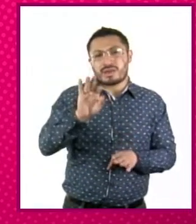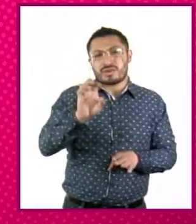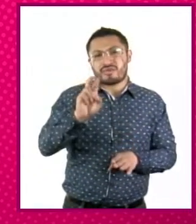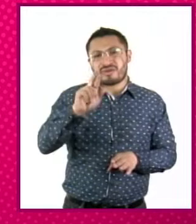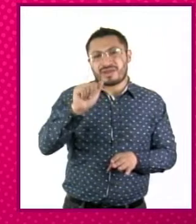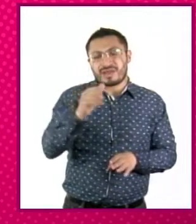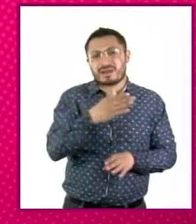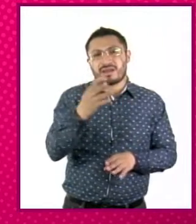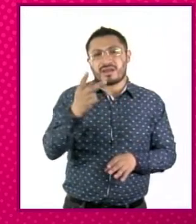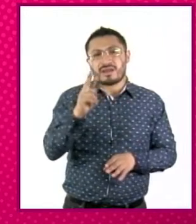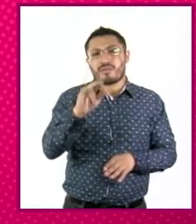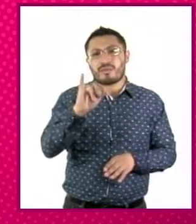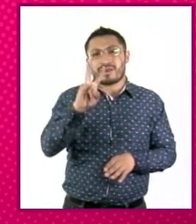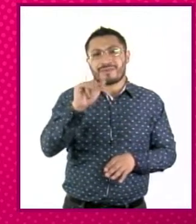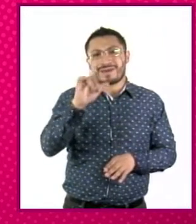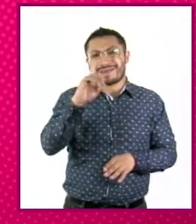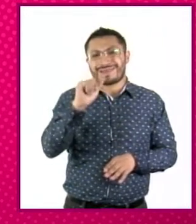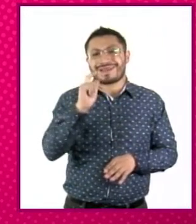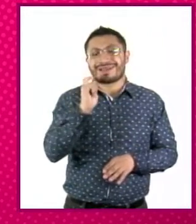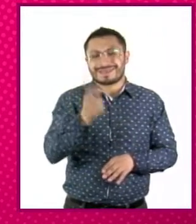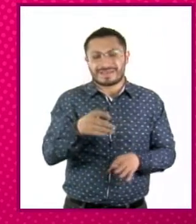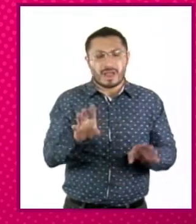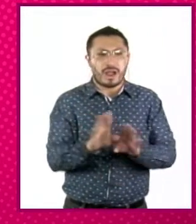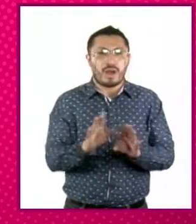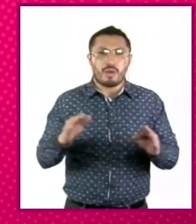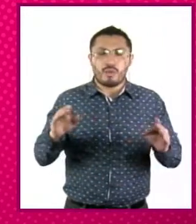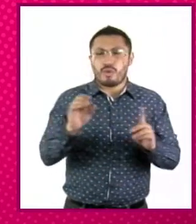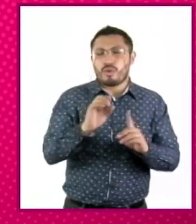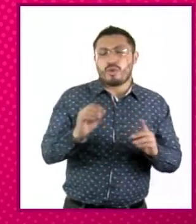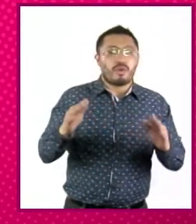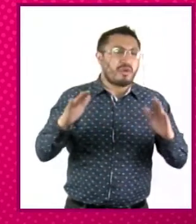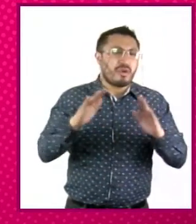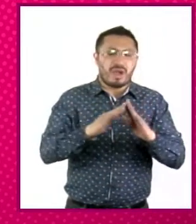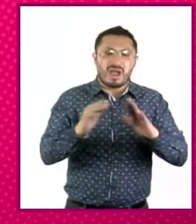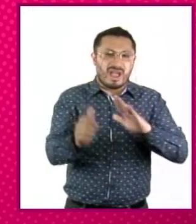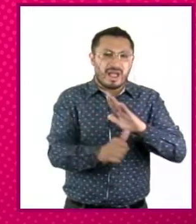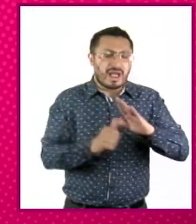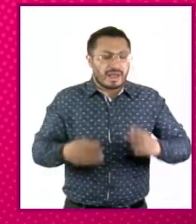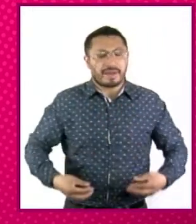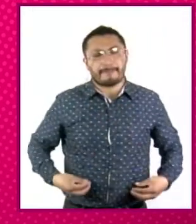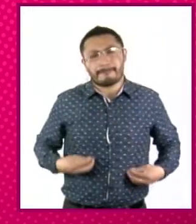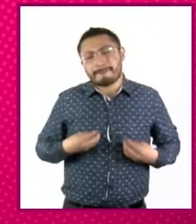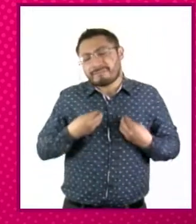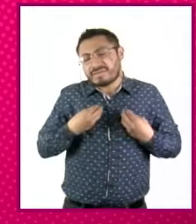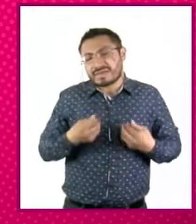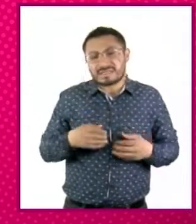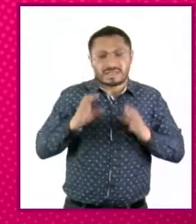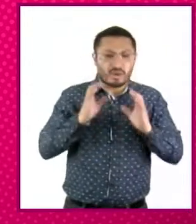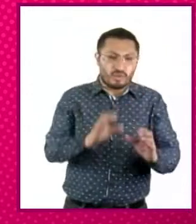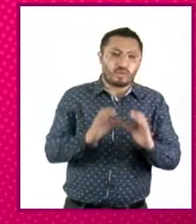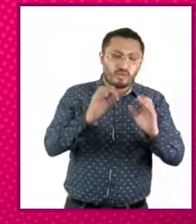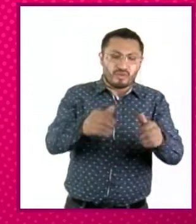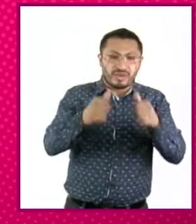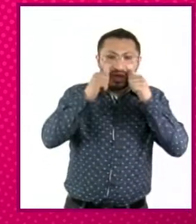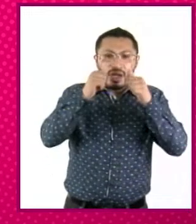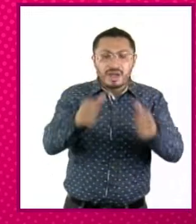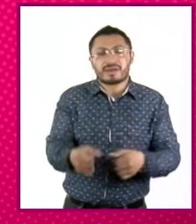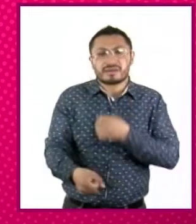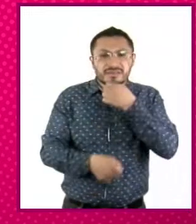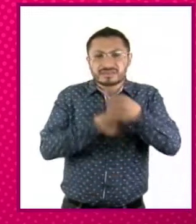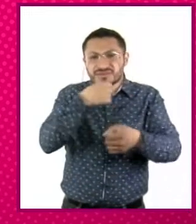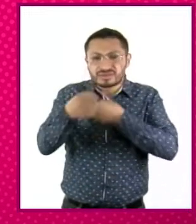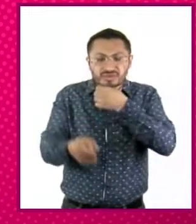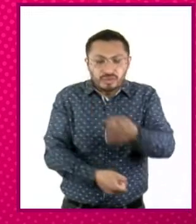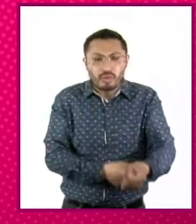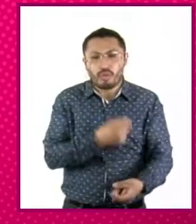es decir, en la organización de la vida doméstica, de la vida de cuidado, de la vida de atención a los adultos mayores, a